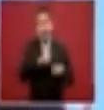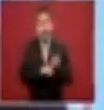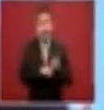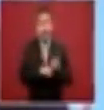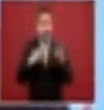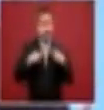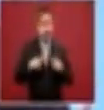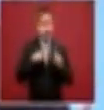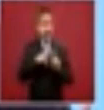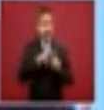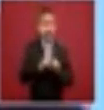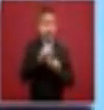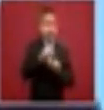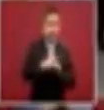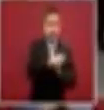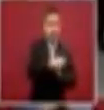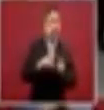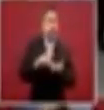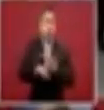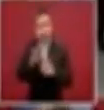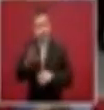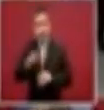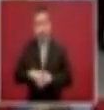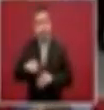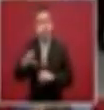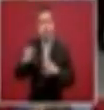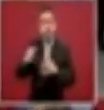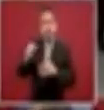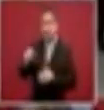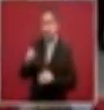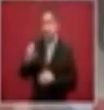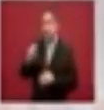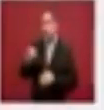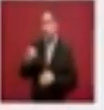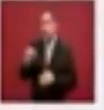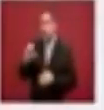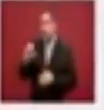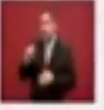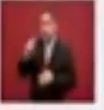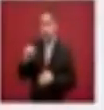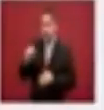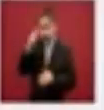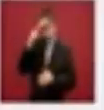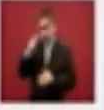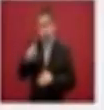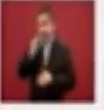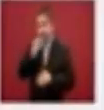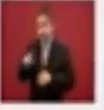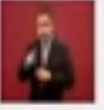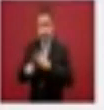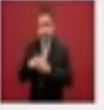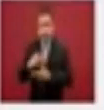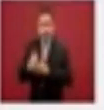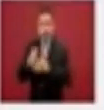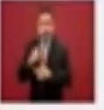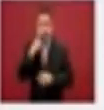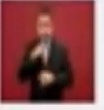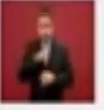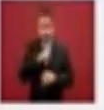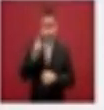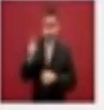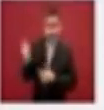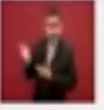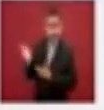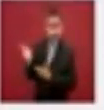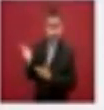la Conferencia del Episcopado Mexicano, porque sabemos que todas estas entidades sociales y privadas